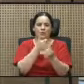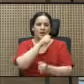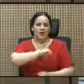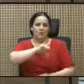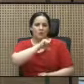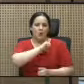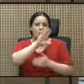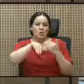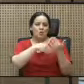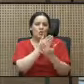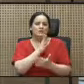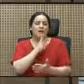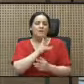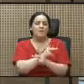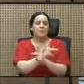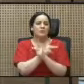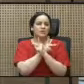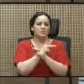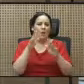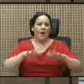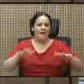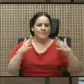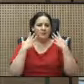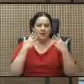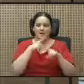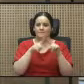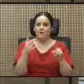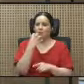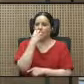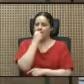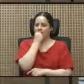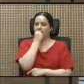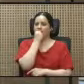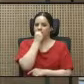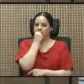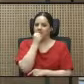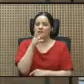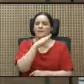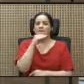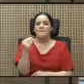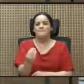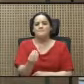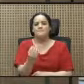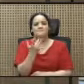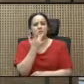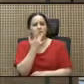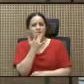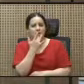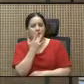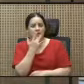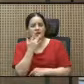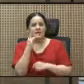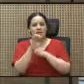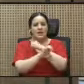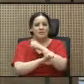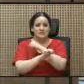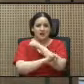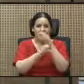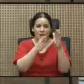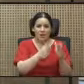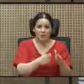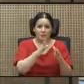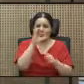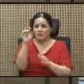Todos hablan de protección ambiental, pero callan sumisamente y prefieren que extranjeros y costarricenses